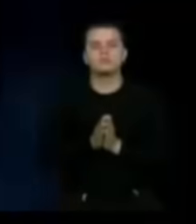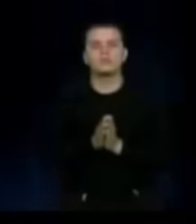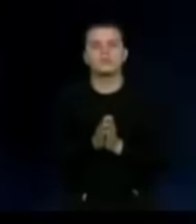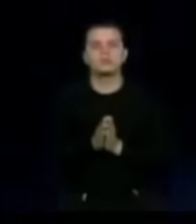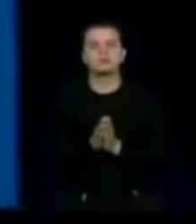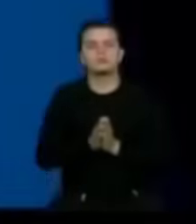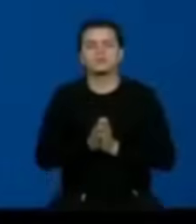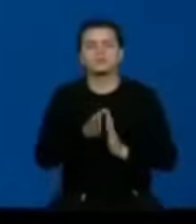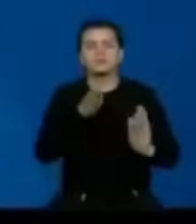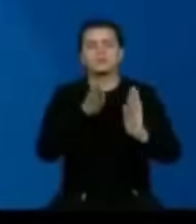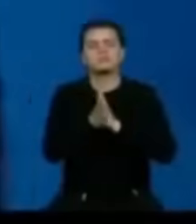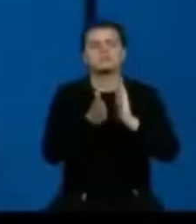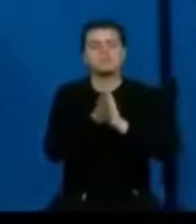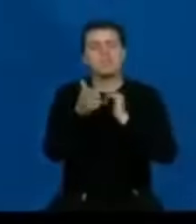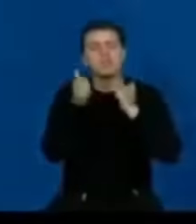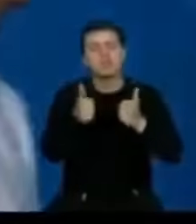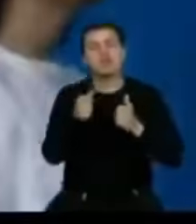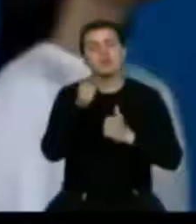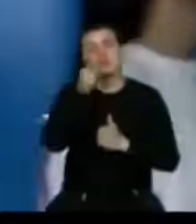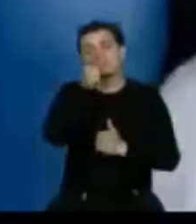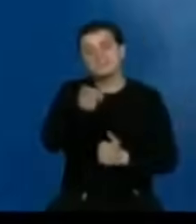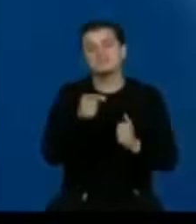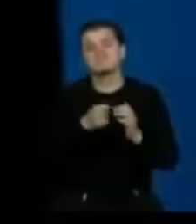Buenas noticias para ti.